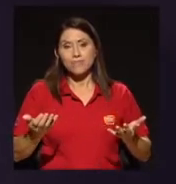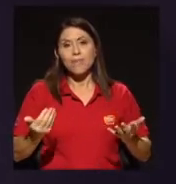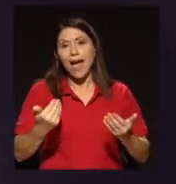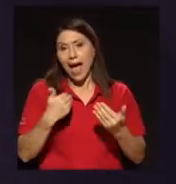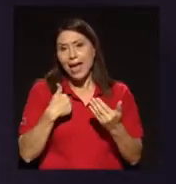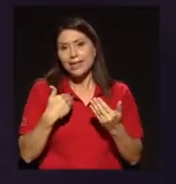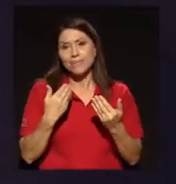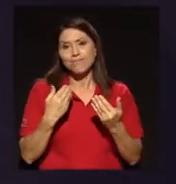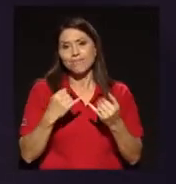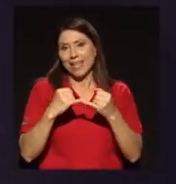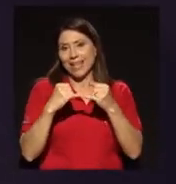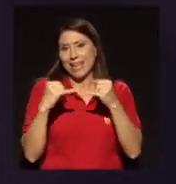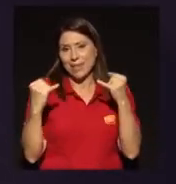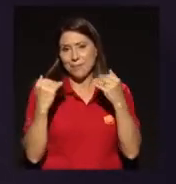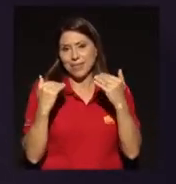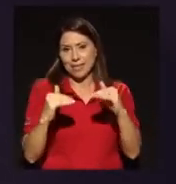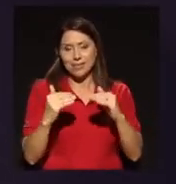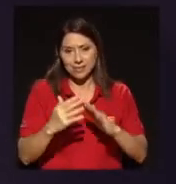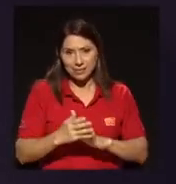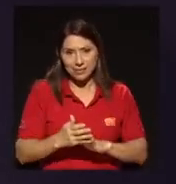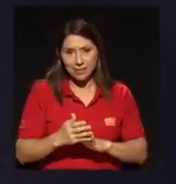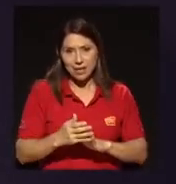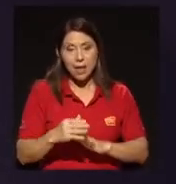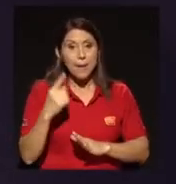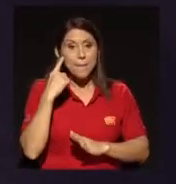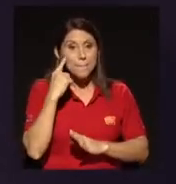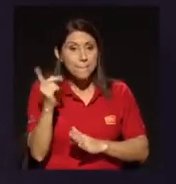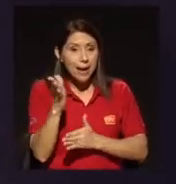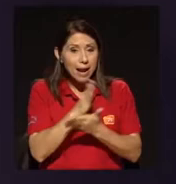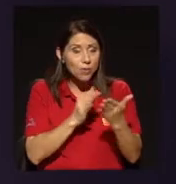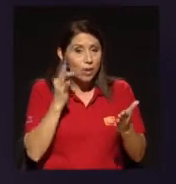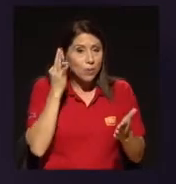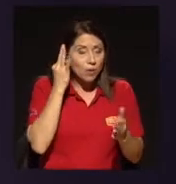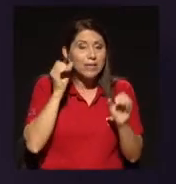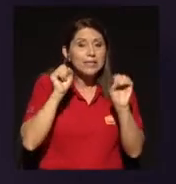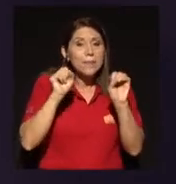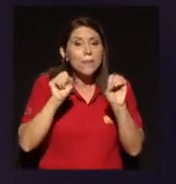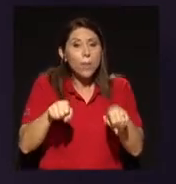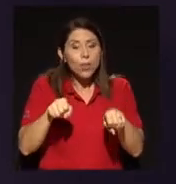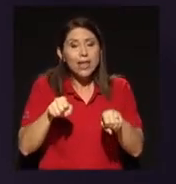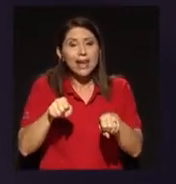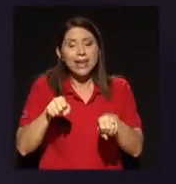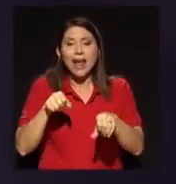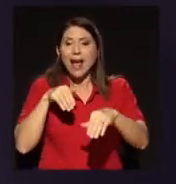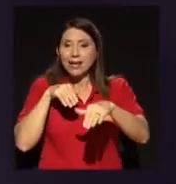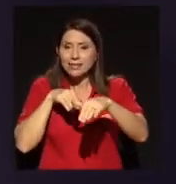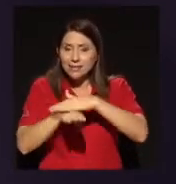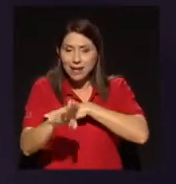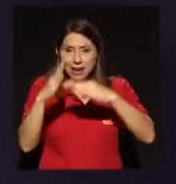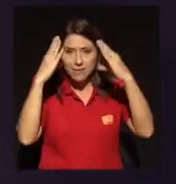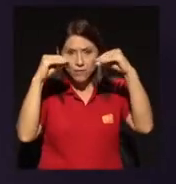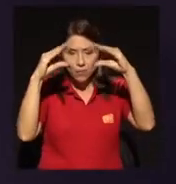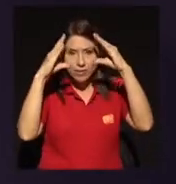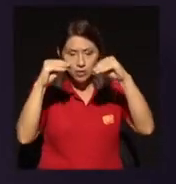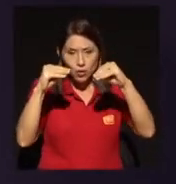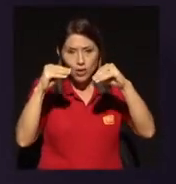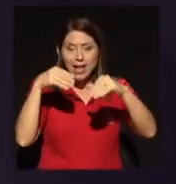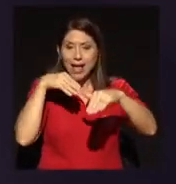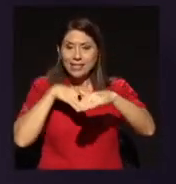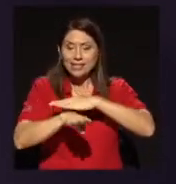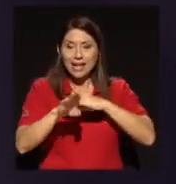límites, imposibilidades para cierto grupo de mujeres poder accesar claramente a la información y a la